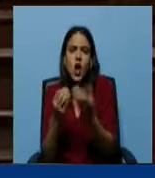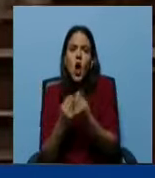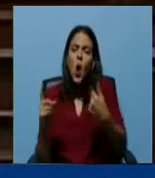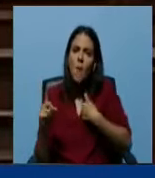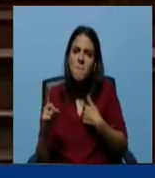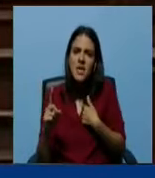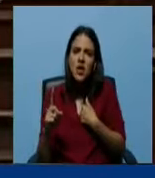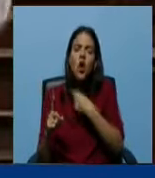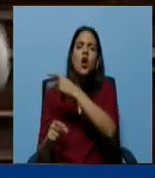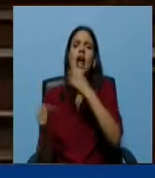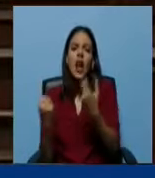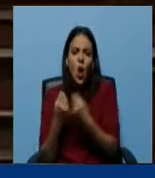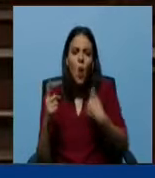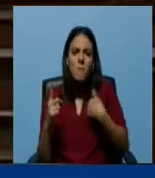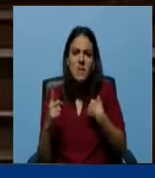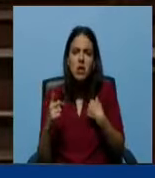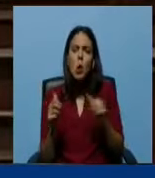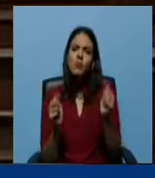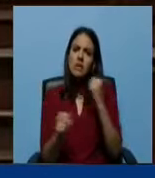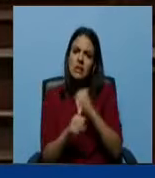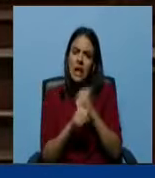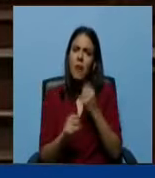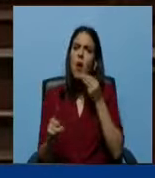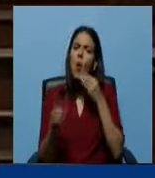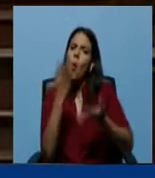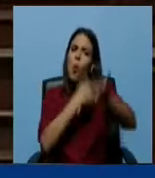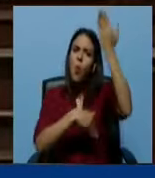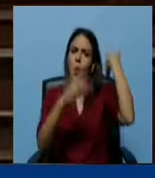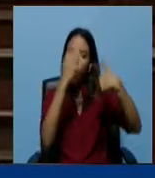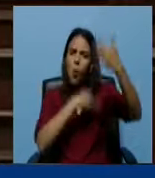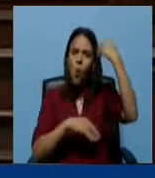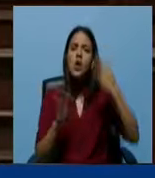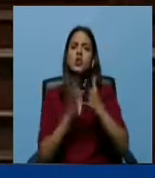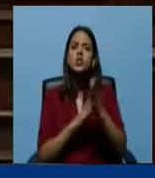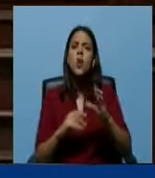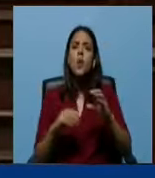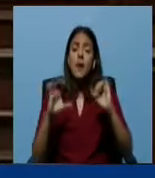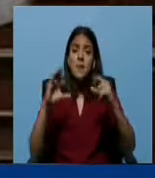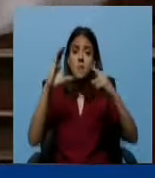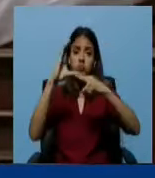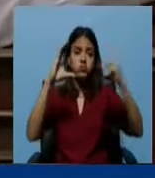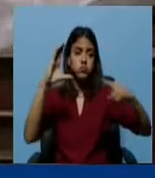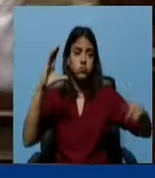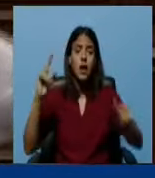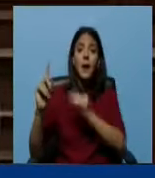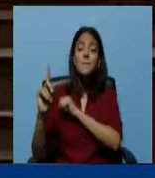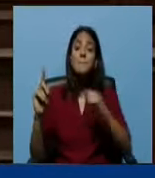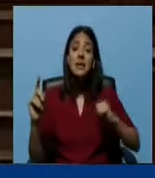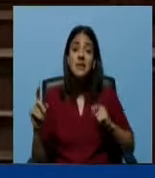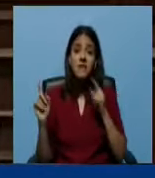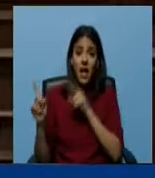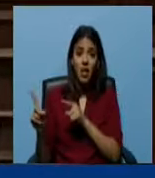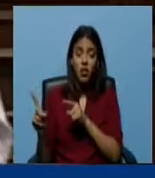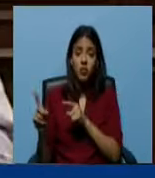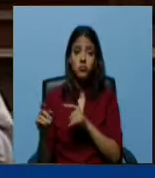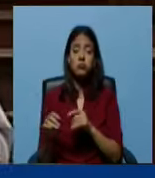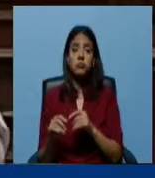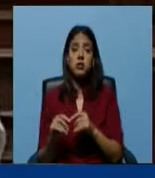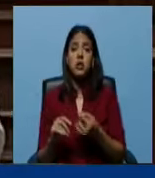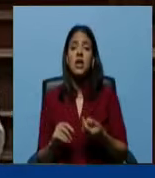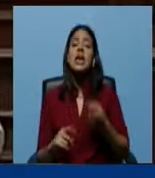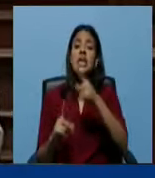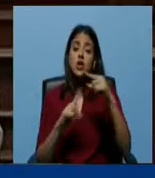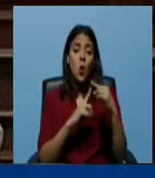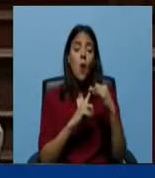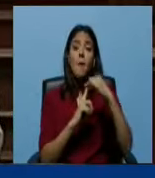de un sindicato, el sindicato de la electricidad de Caracas, que era privada, era de los gringos. Y a mí me